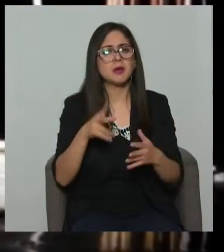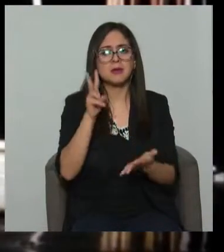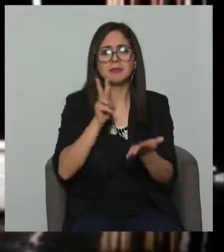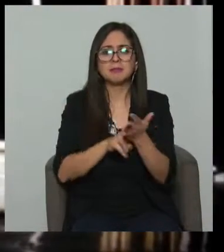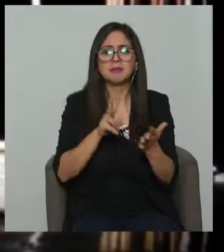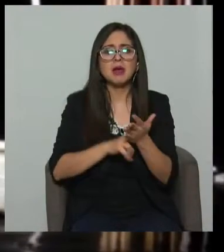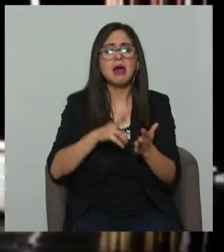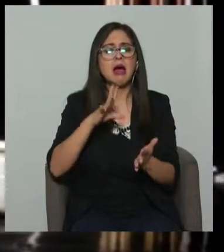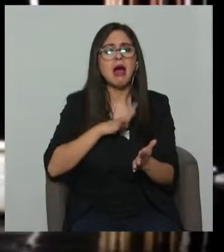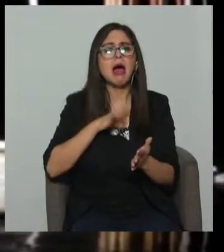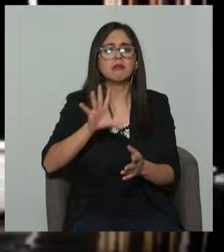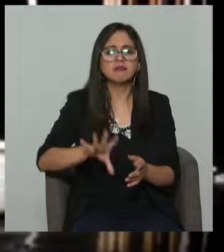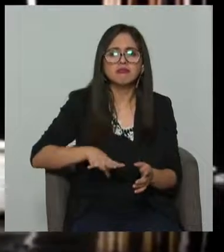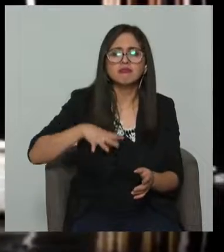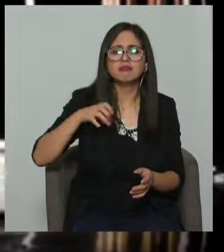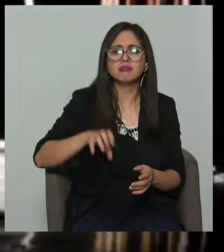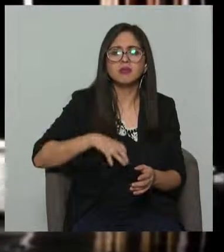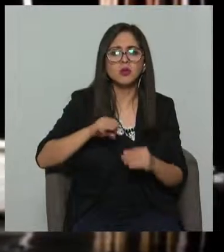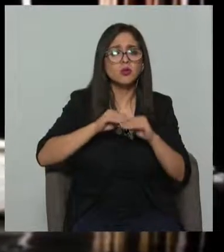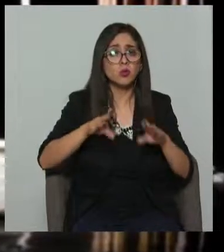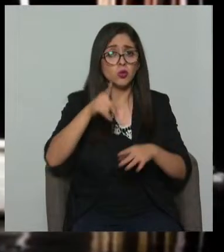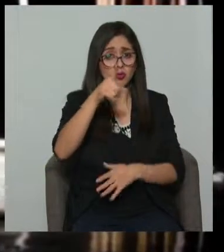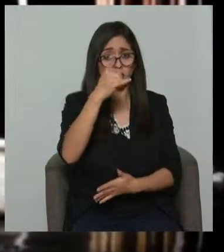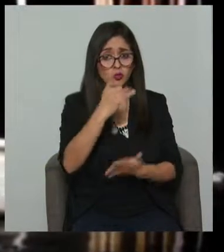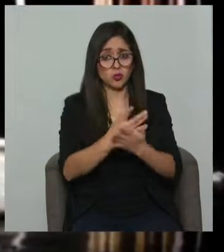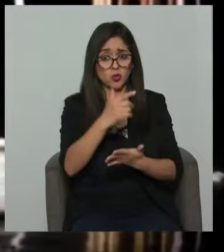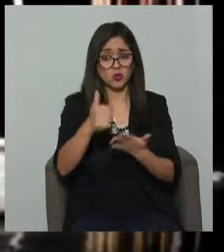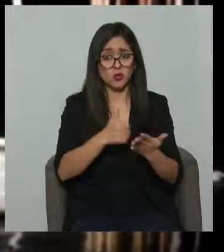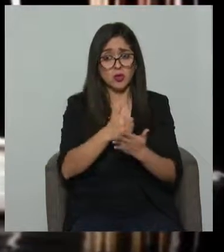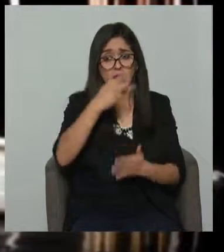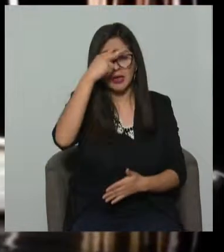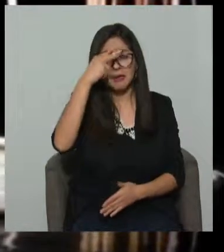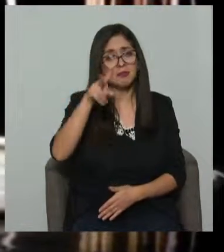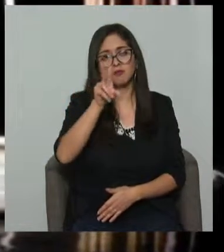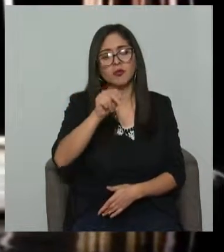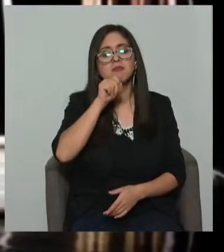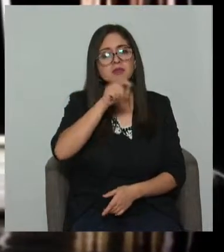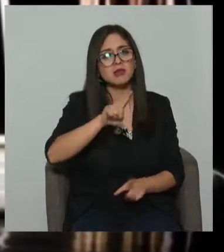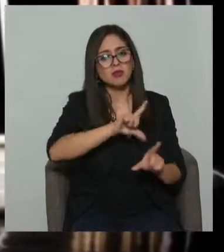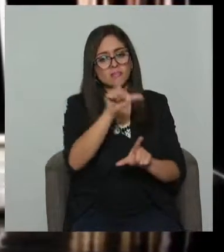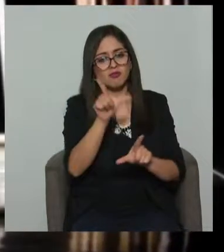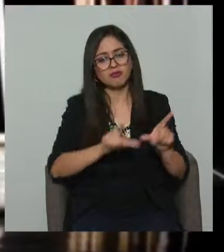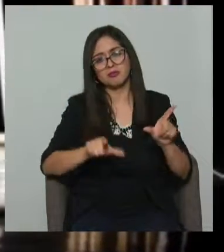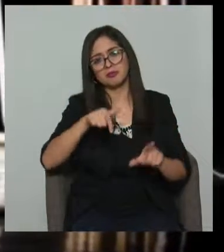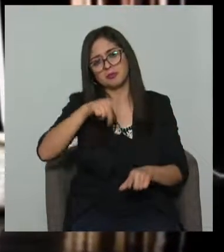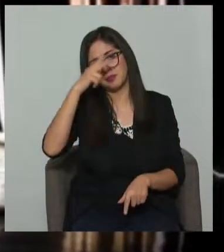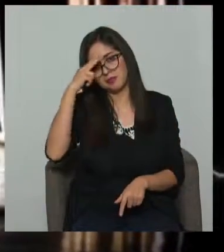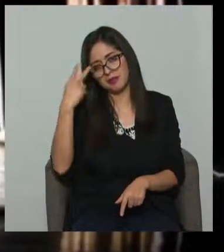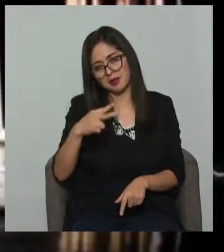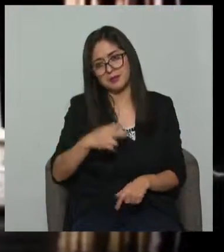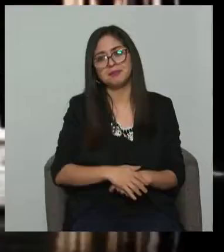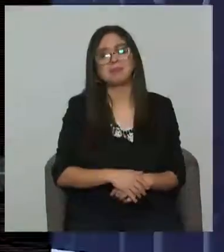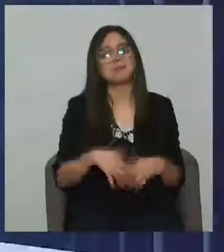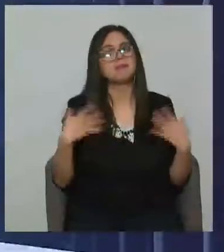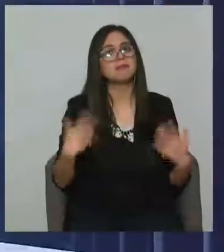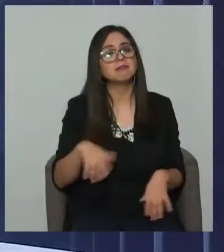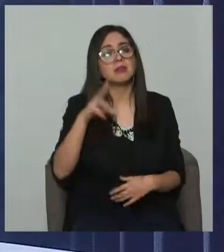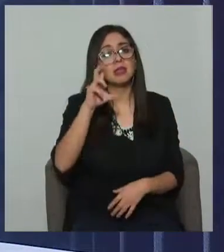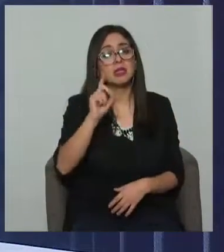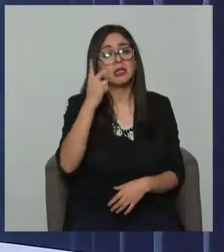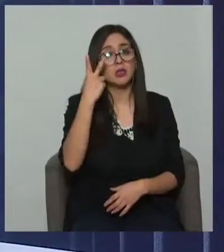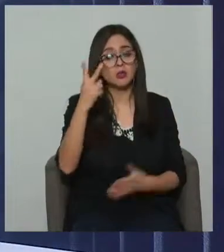una gran vitalidad, no solamente en la Ciudad de México, sino en toda la República. Bueno, ya son 32 ediciones, ¿sí? Así que pues es